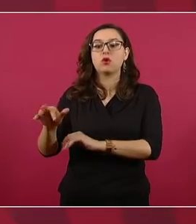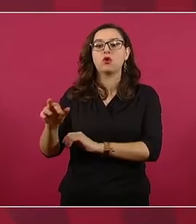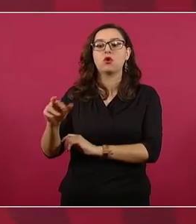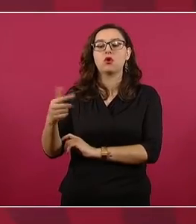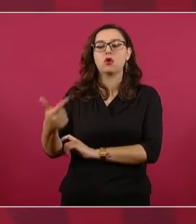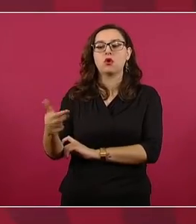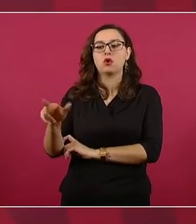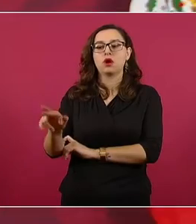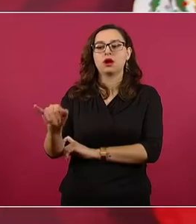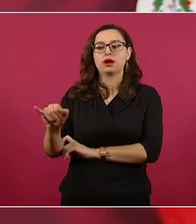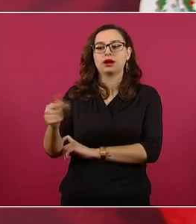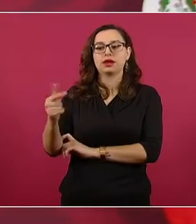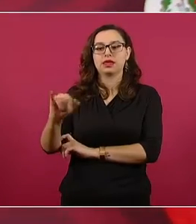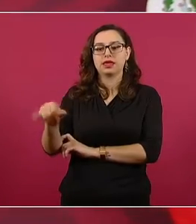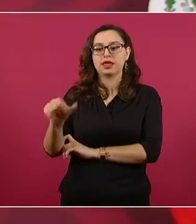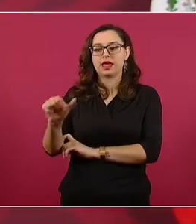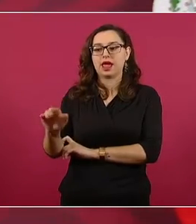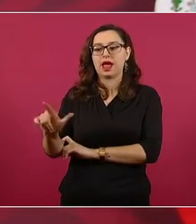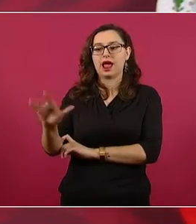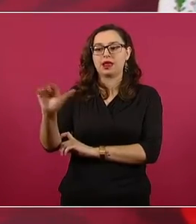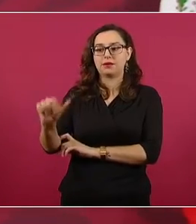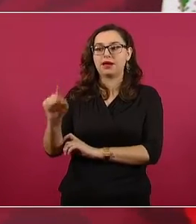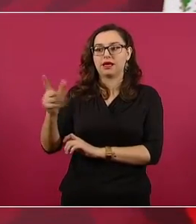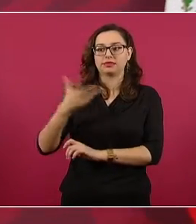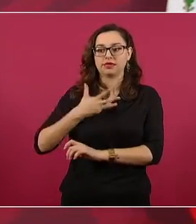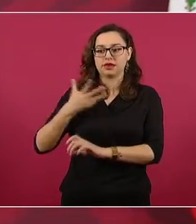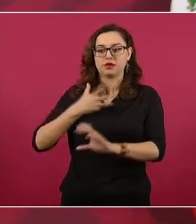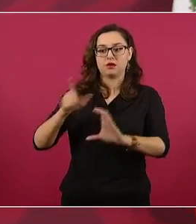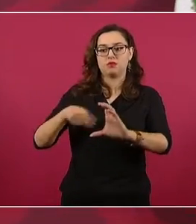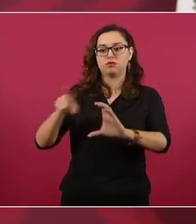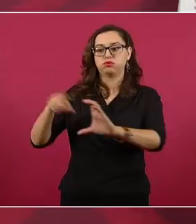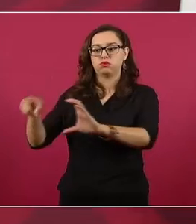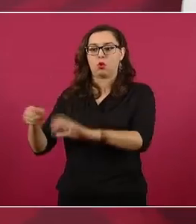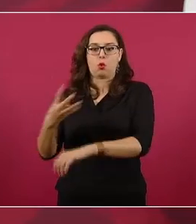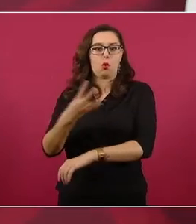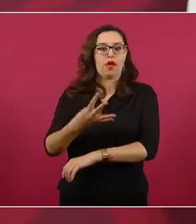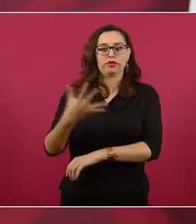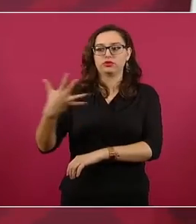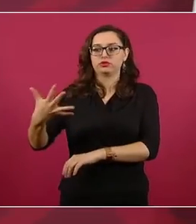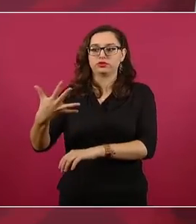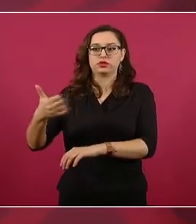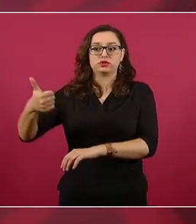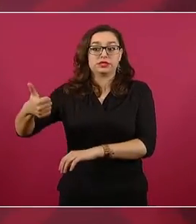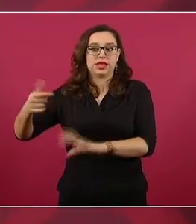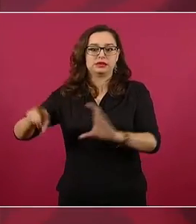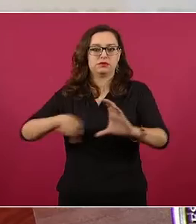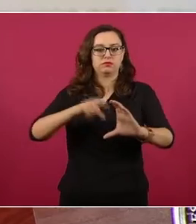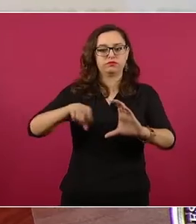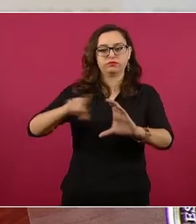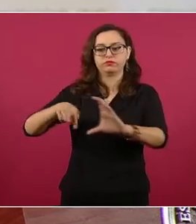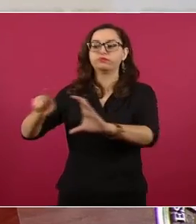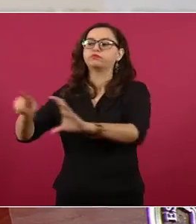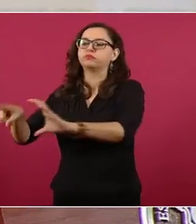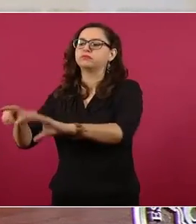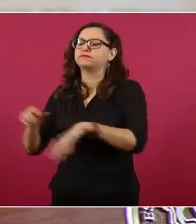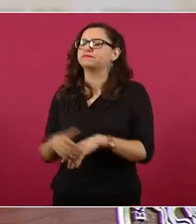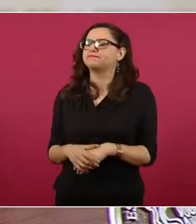que si tienen 4 o 6 turbinas, les daban